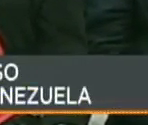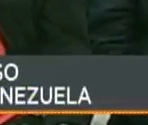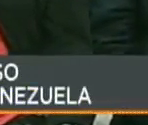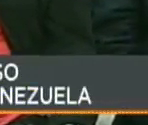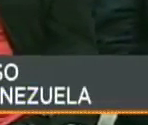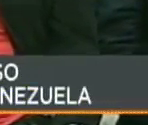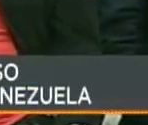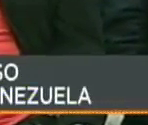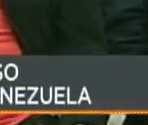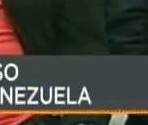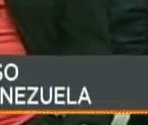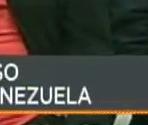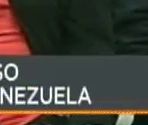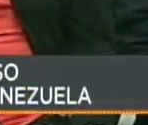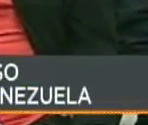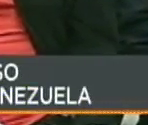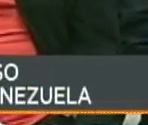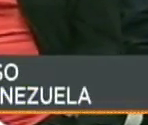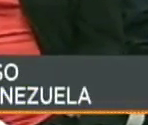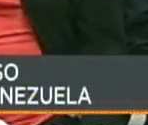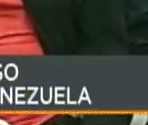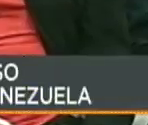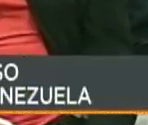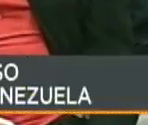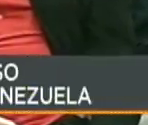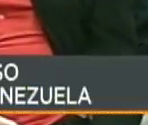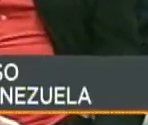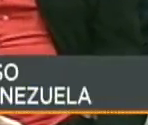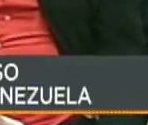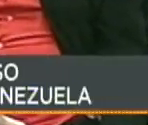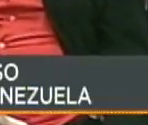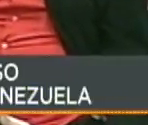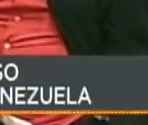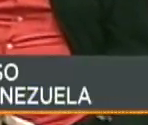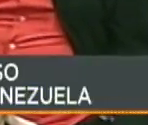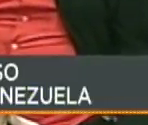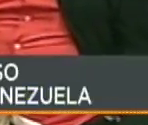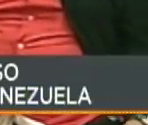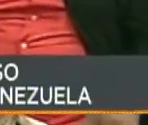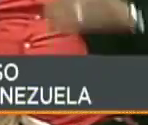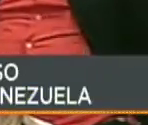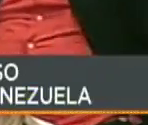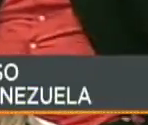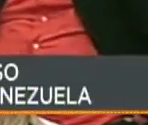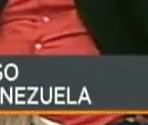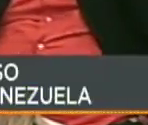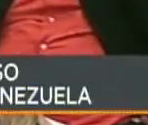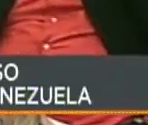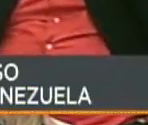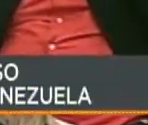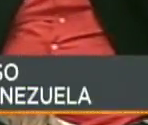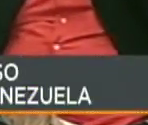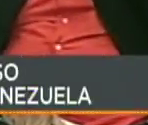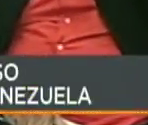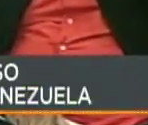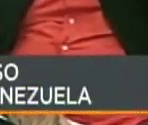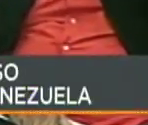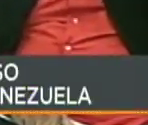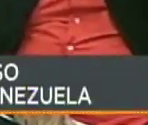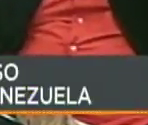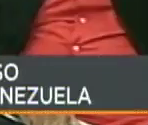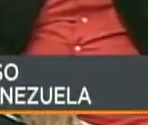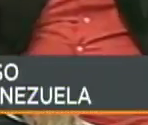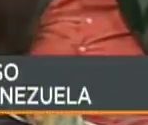partes del mundo que nos acompañan que han estado aquí a los compañeros partidos aliados del gran polo patriótico que también están presentes y quiero